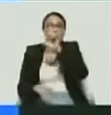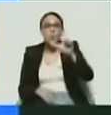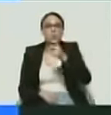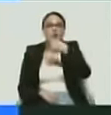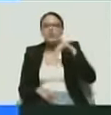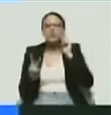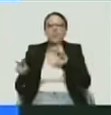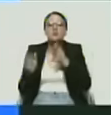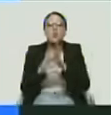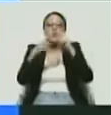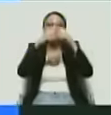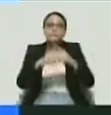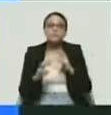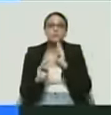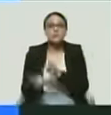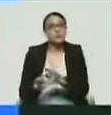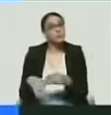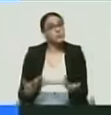julio.